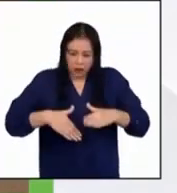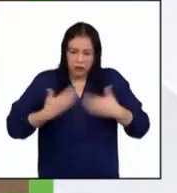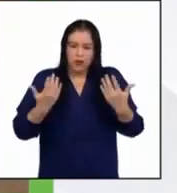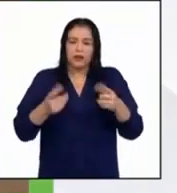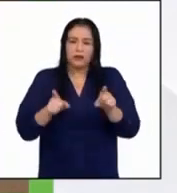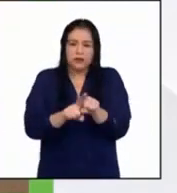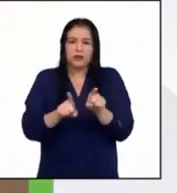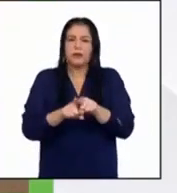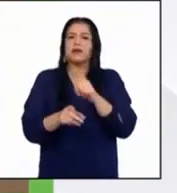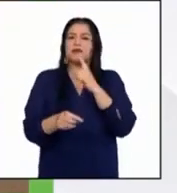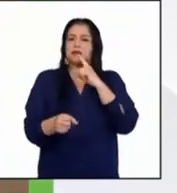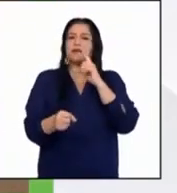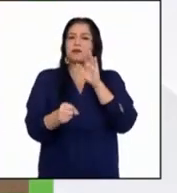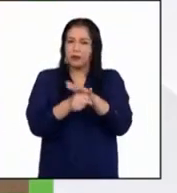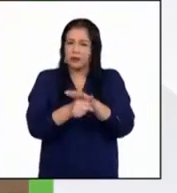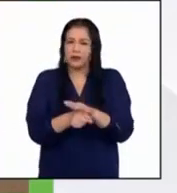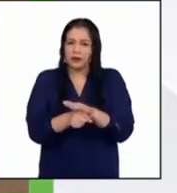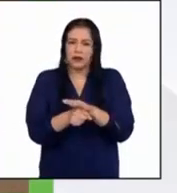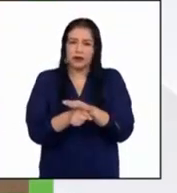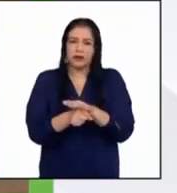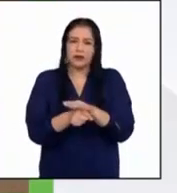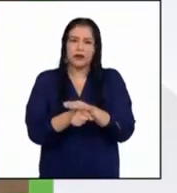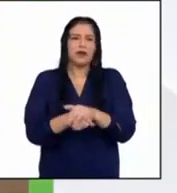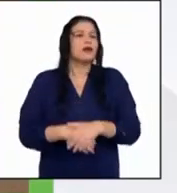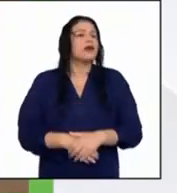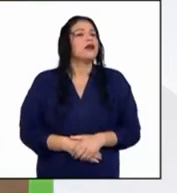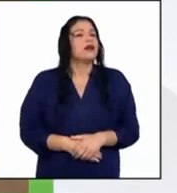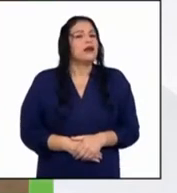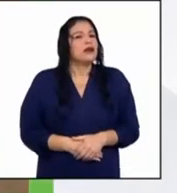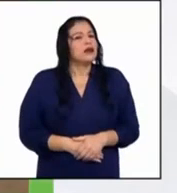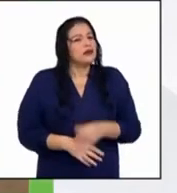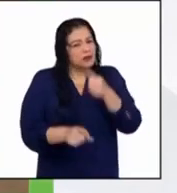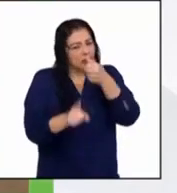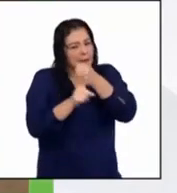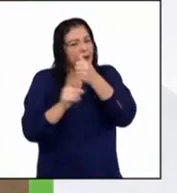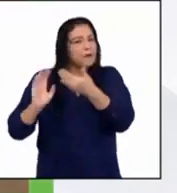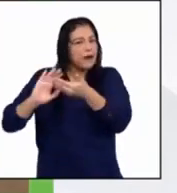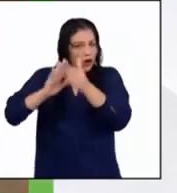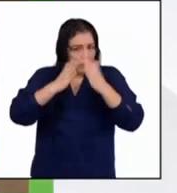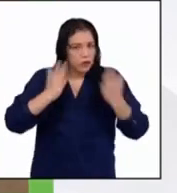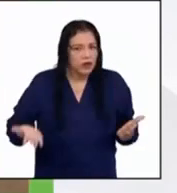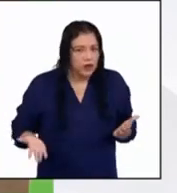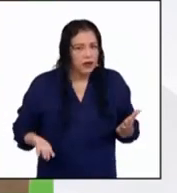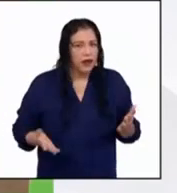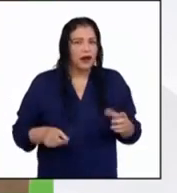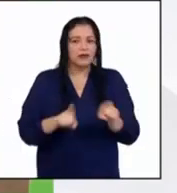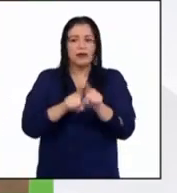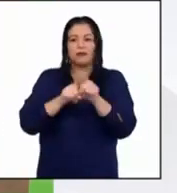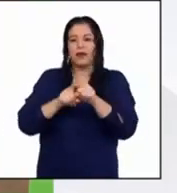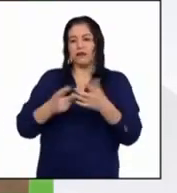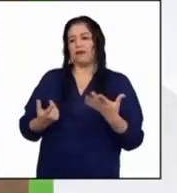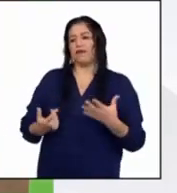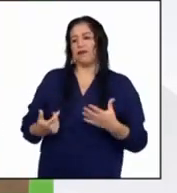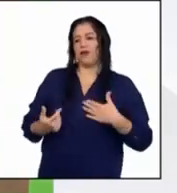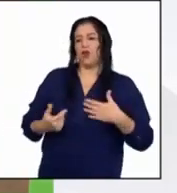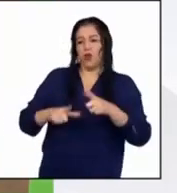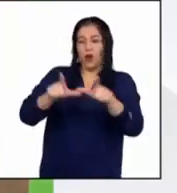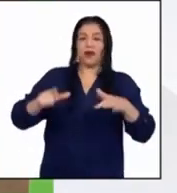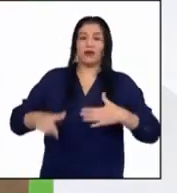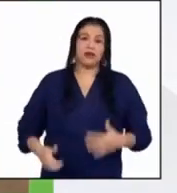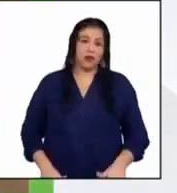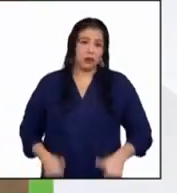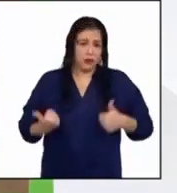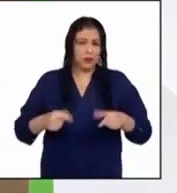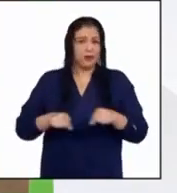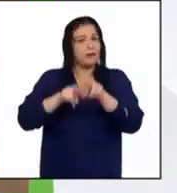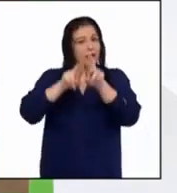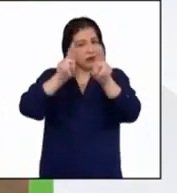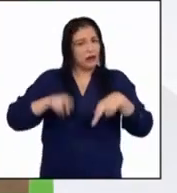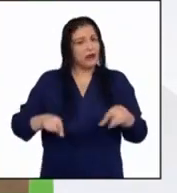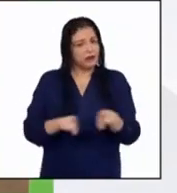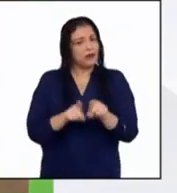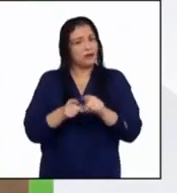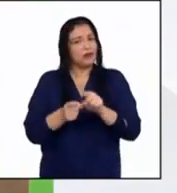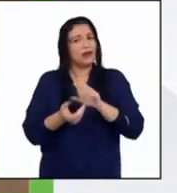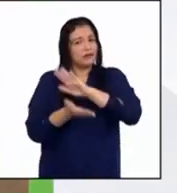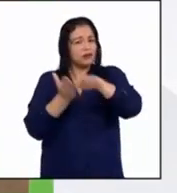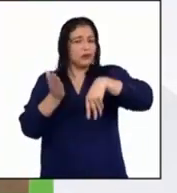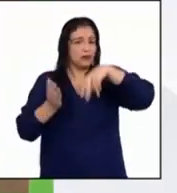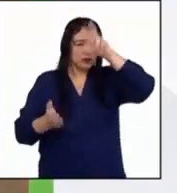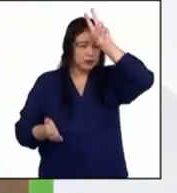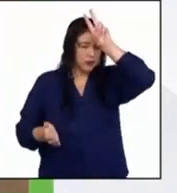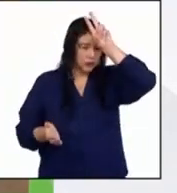también comprometernos dentro de nuestra misma comunidad, ya sea a nivel local, a nivel regional, inclusive nacional,